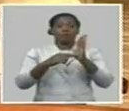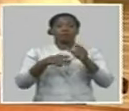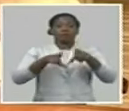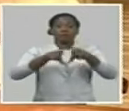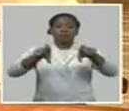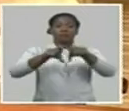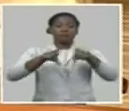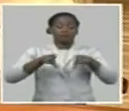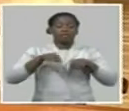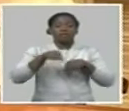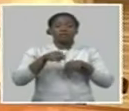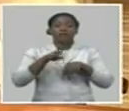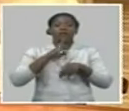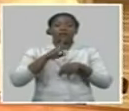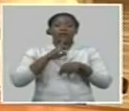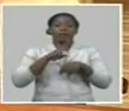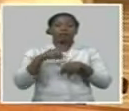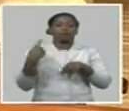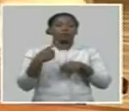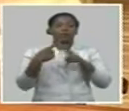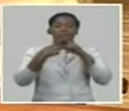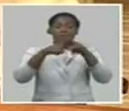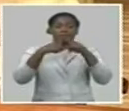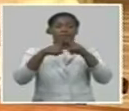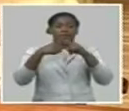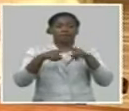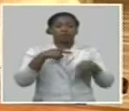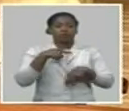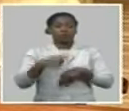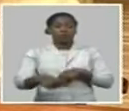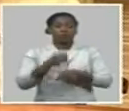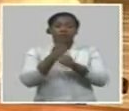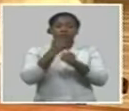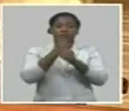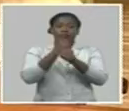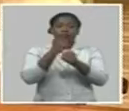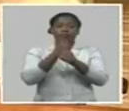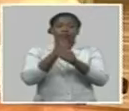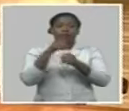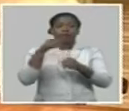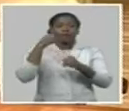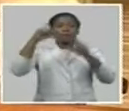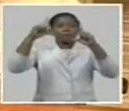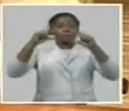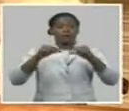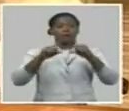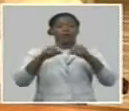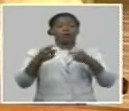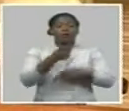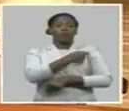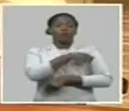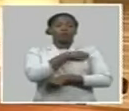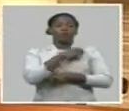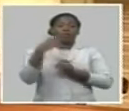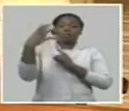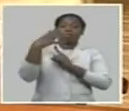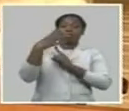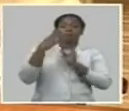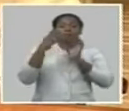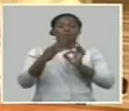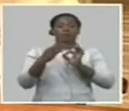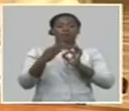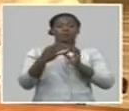2500 está haciendo un trabajo diario para ver cómo lo disminuimos supera una de las cosas que la población nos critica que estamos